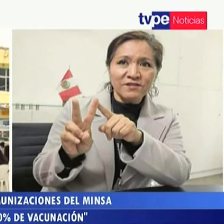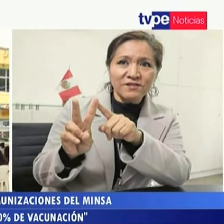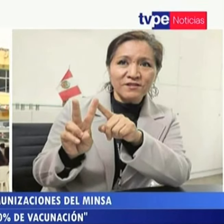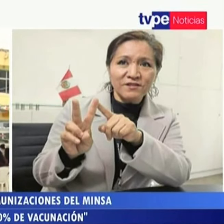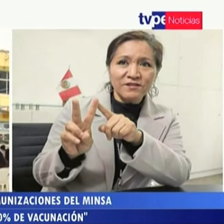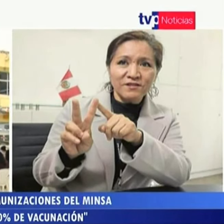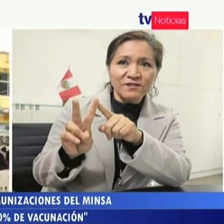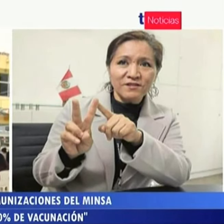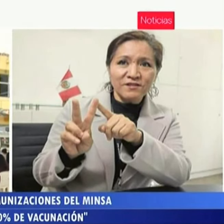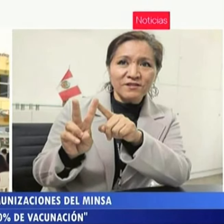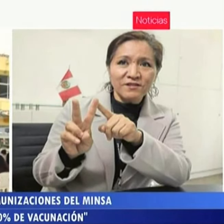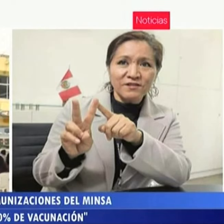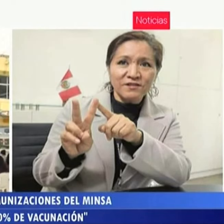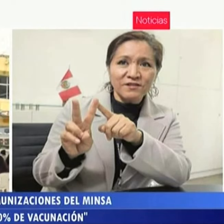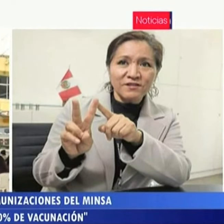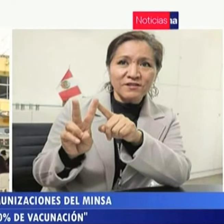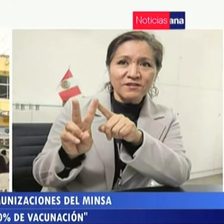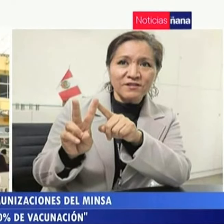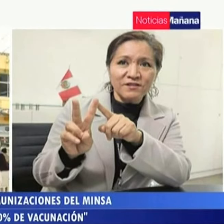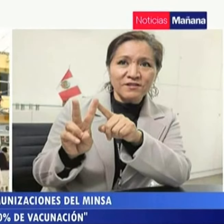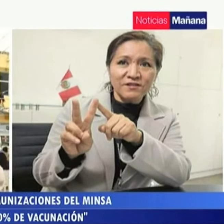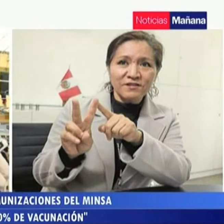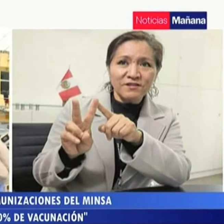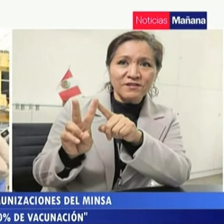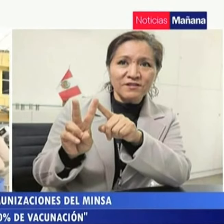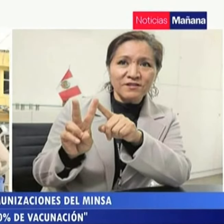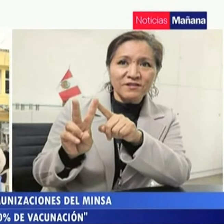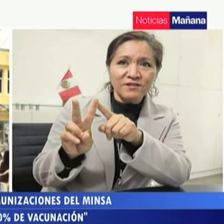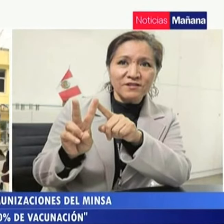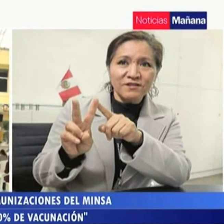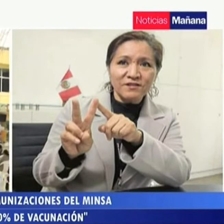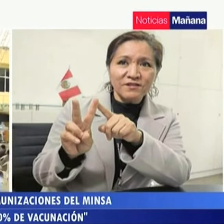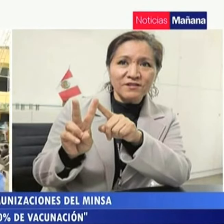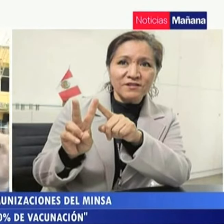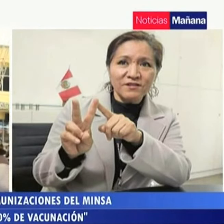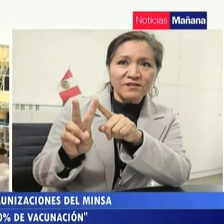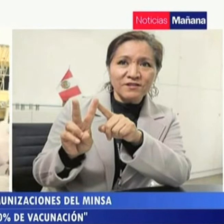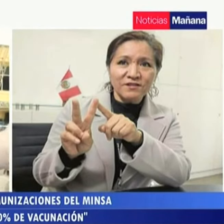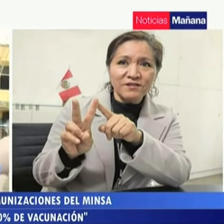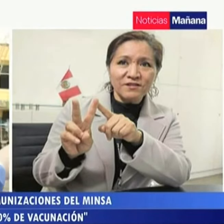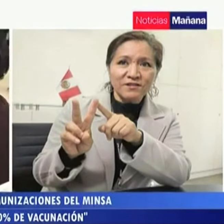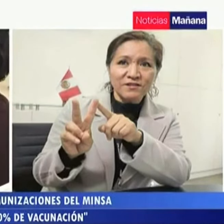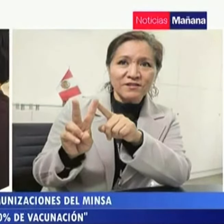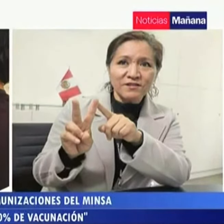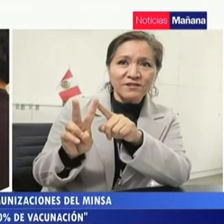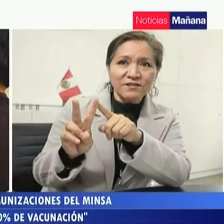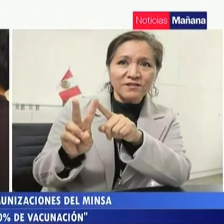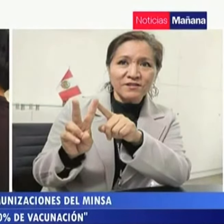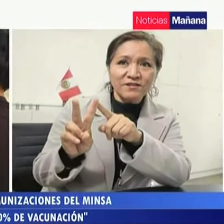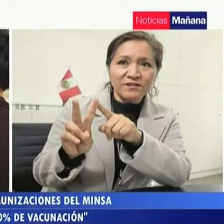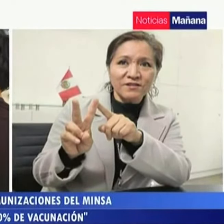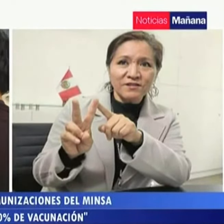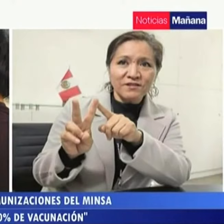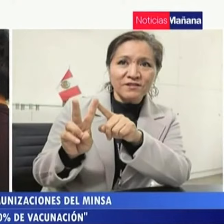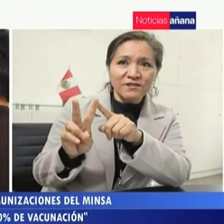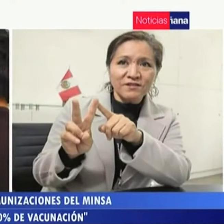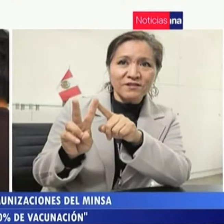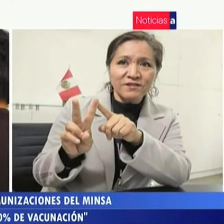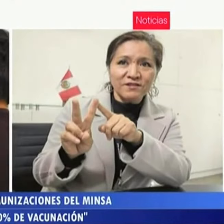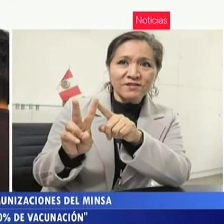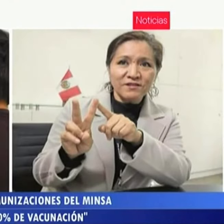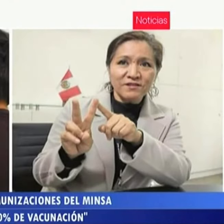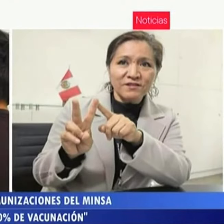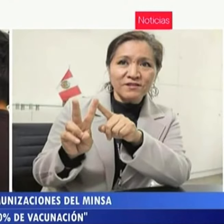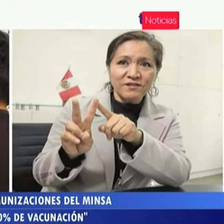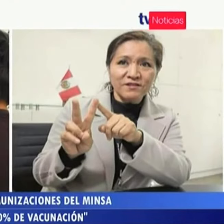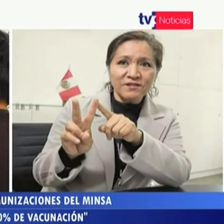nosotros siempre tenemos como previsión es la revisión muy intensa de la importancia del control de la cadena de frío, que significa también el control